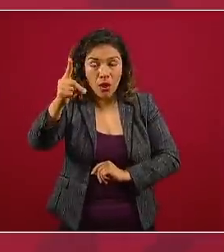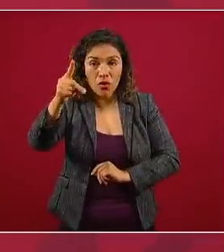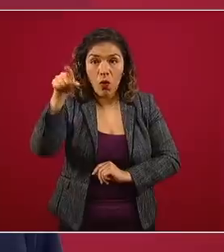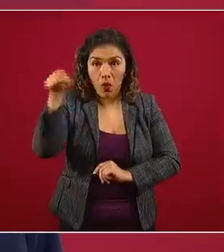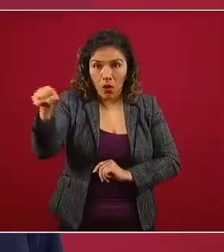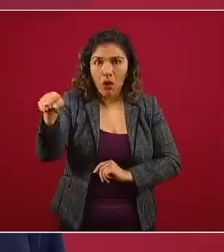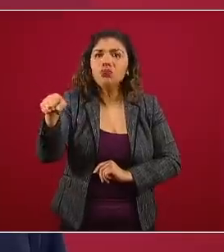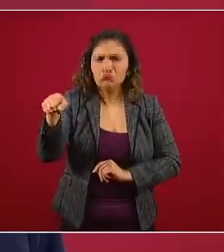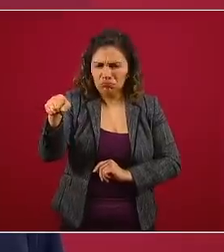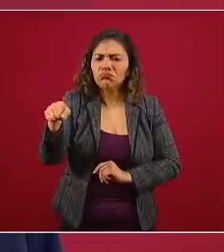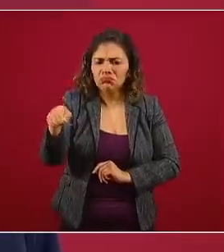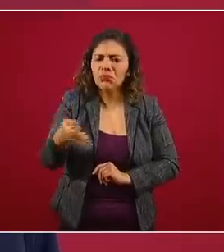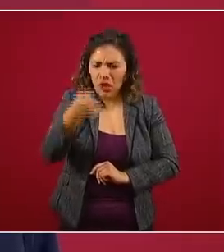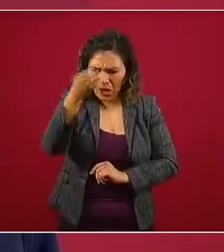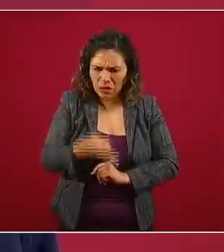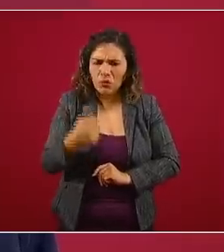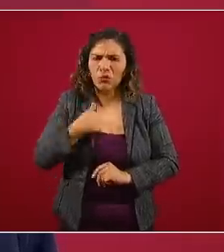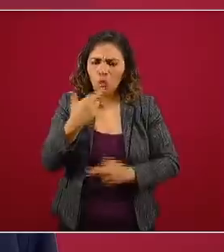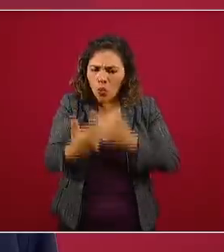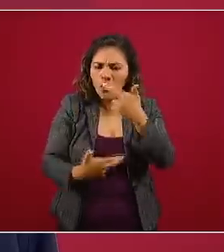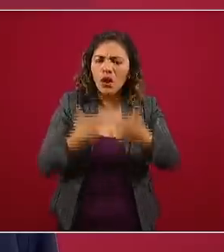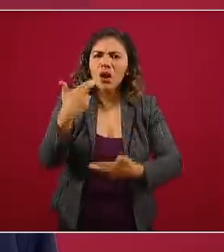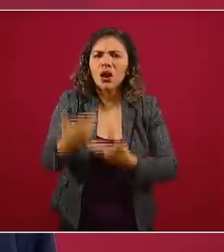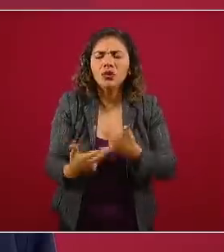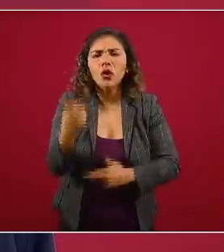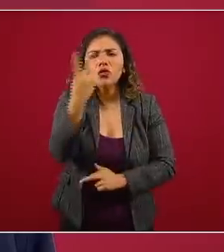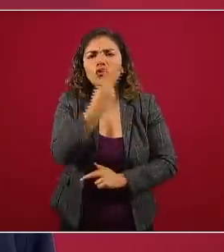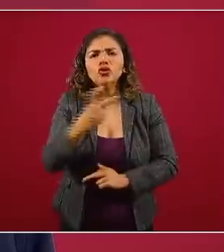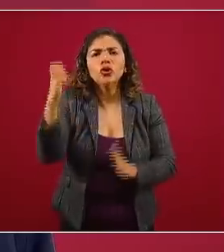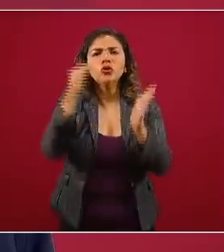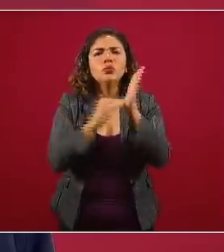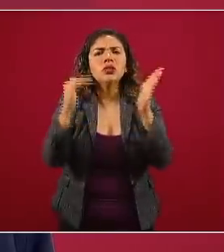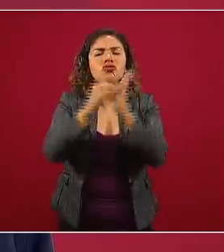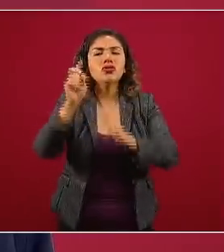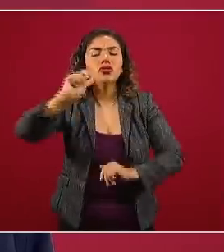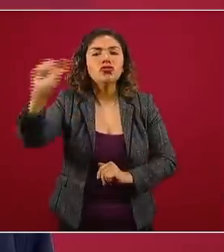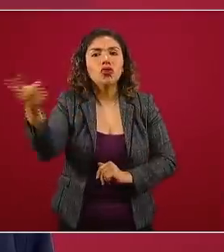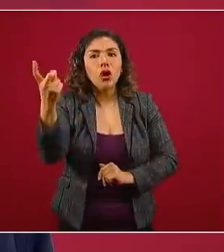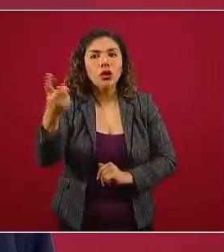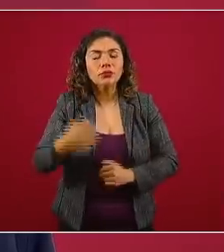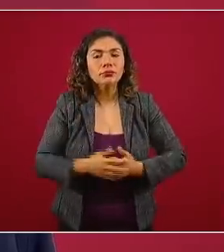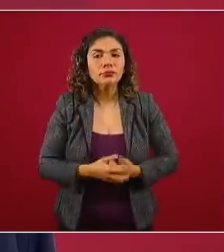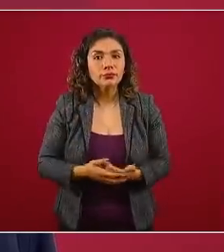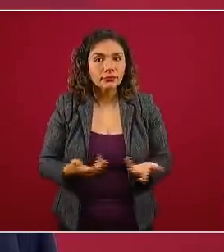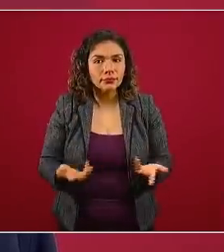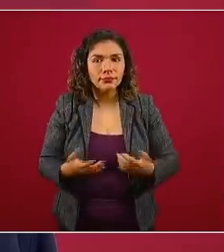aceptar devolver 200 millones de dólares